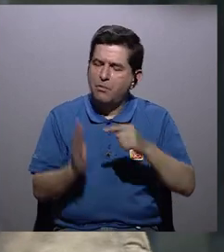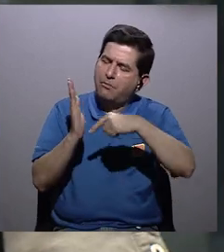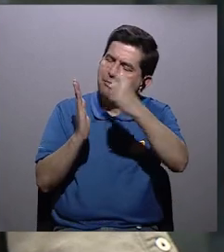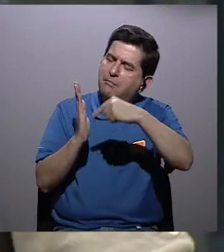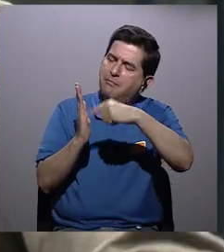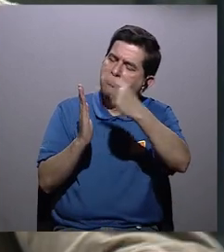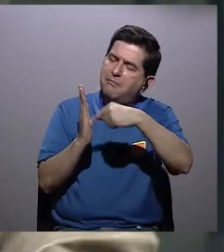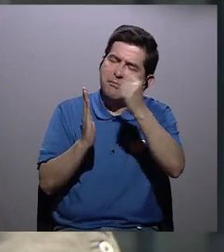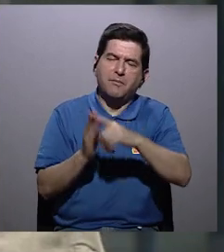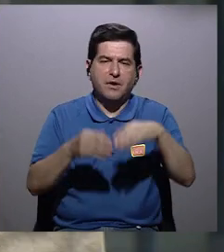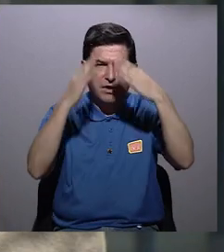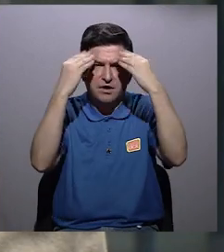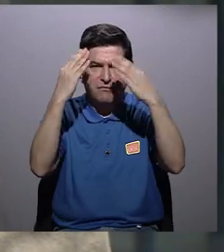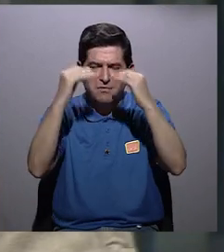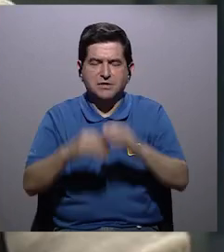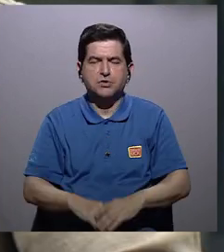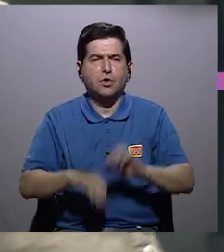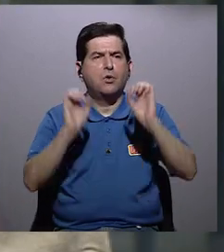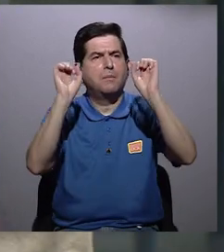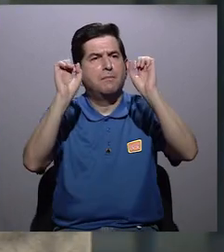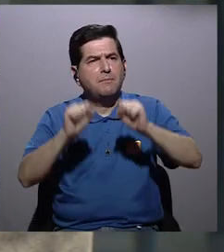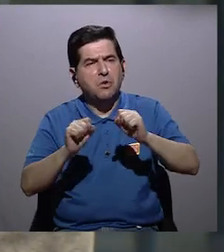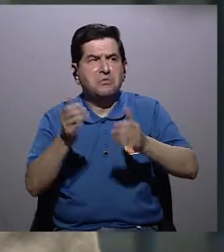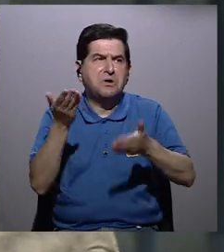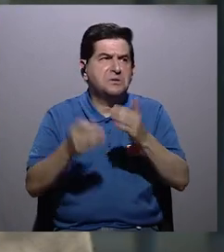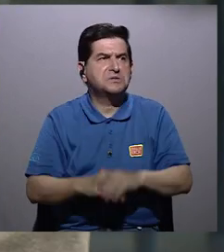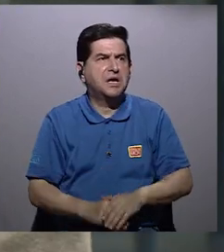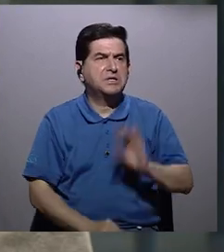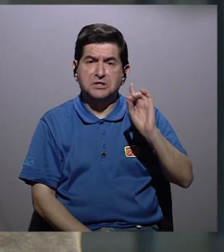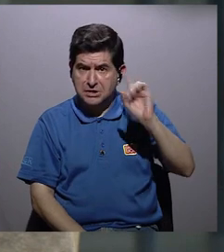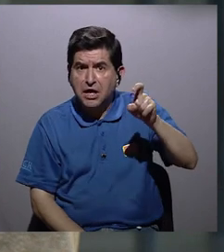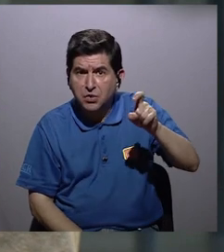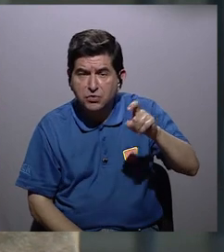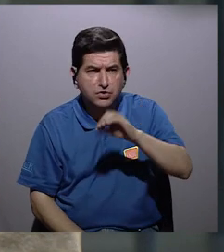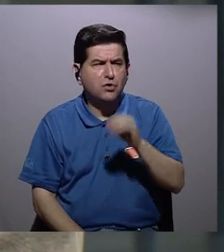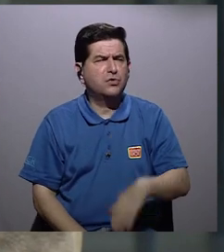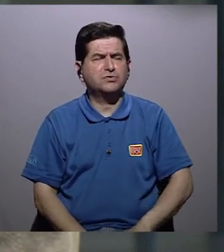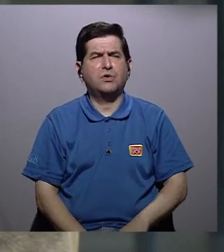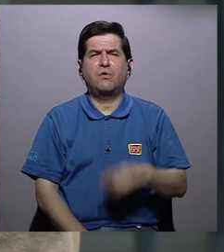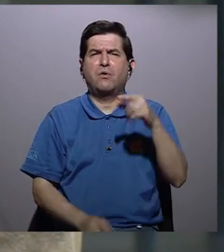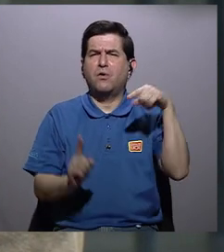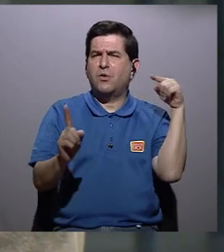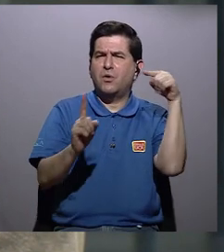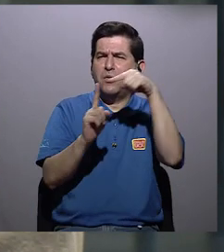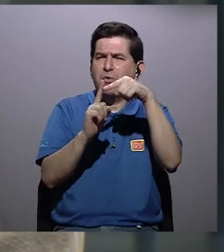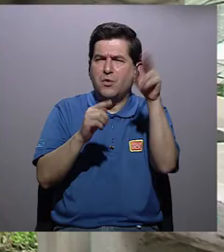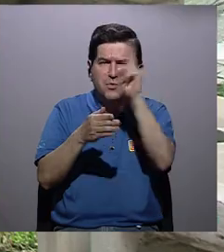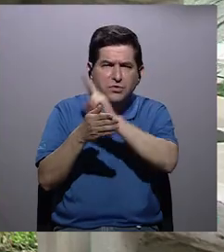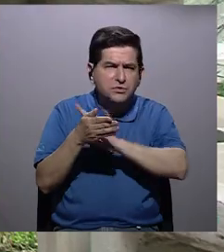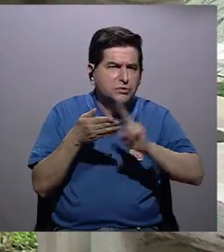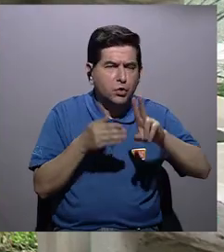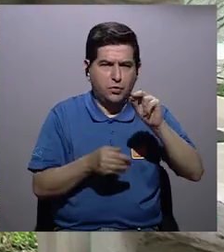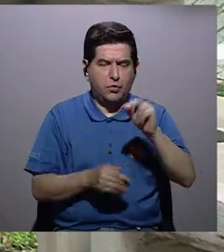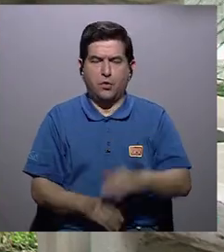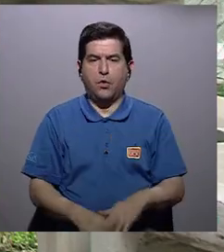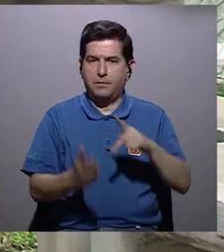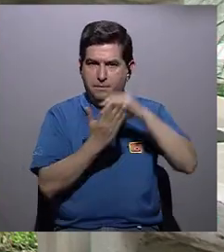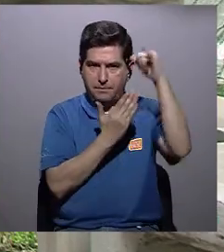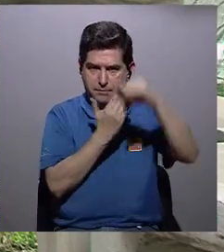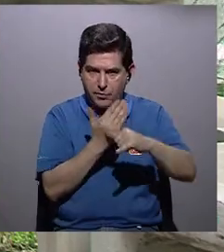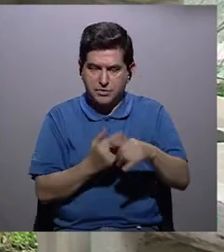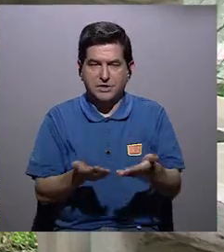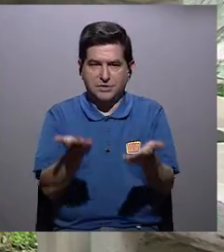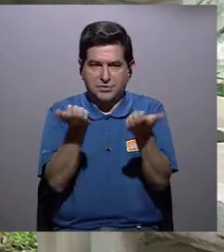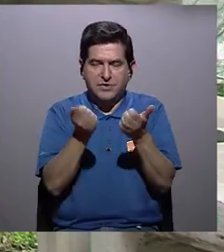de información, para hacer un diagnóstico o para efectos académicos, sino que está desde un inicio el proyecto está pensado para